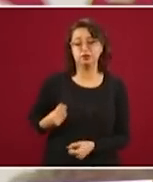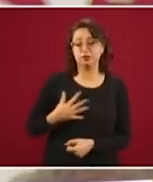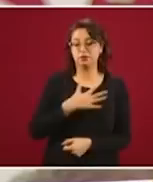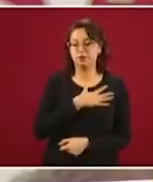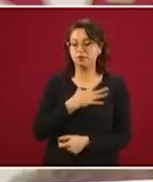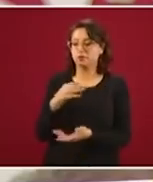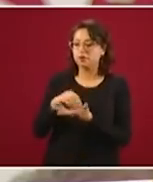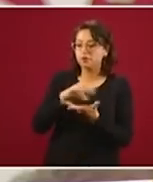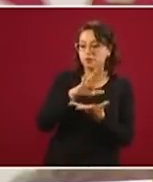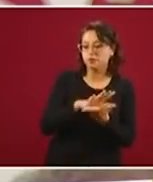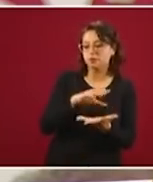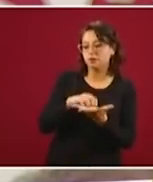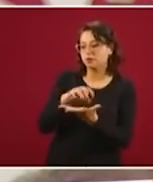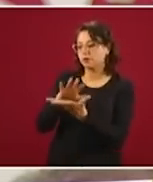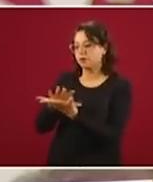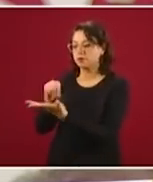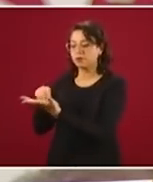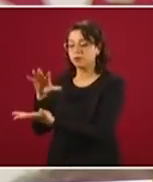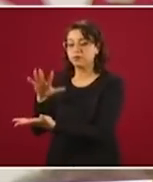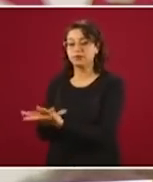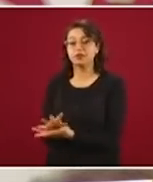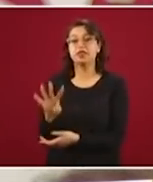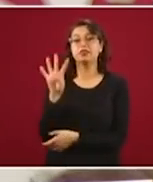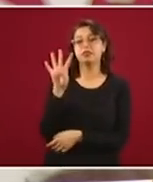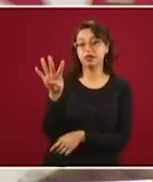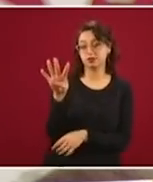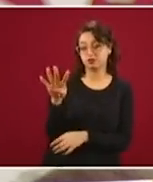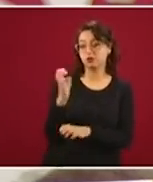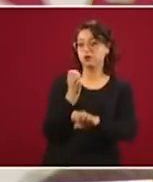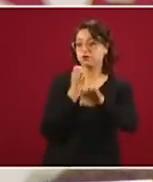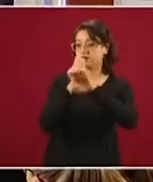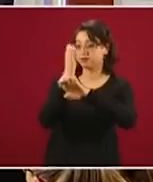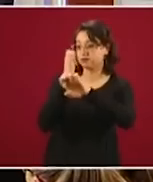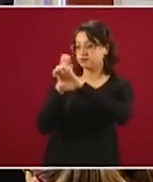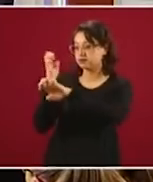permite documentar para los 19 estados cuál es la